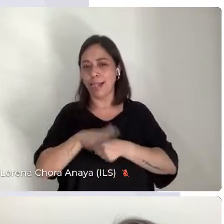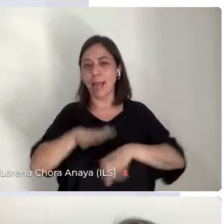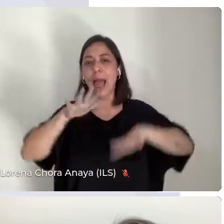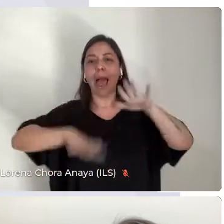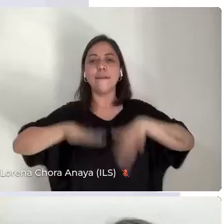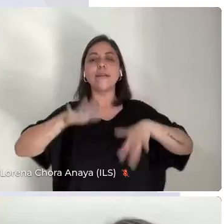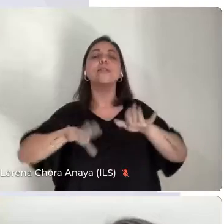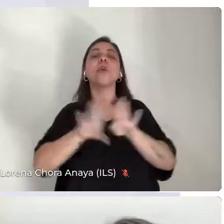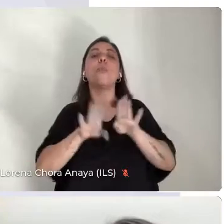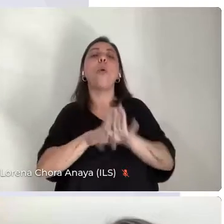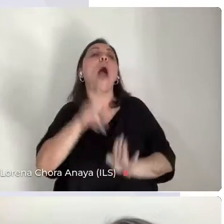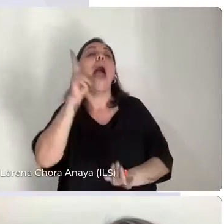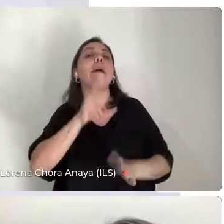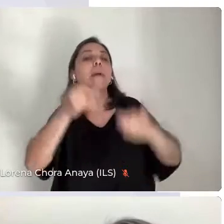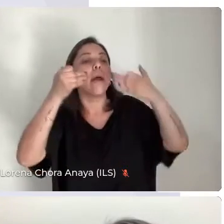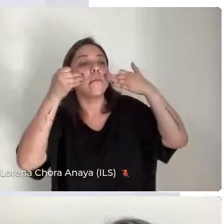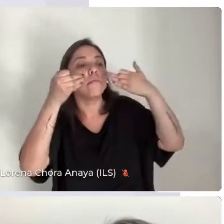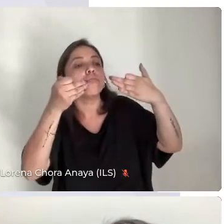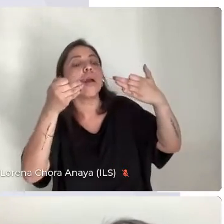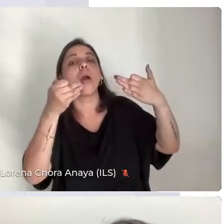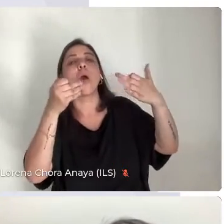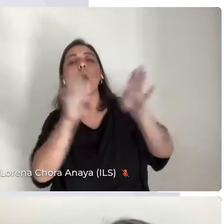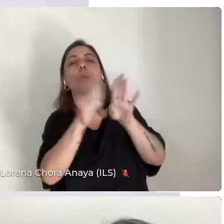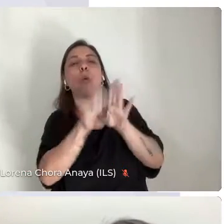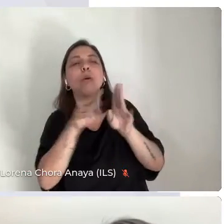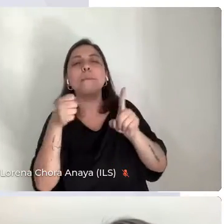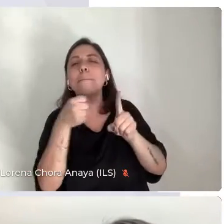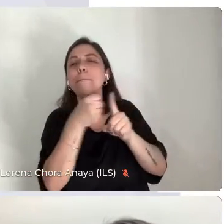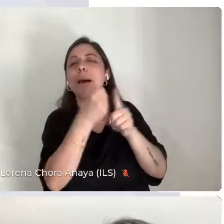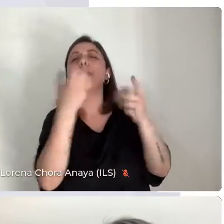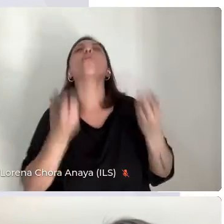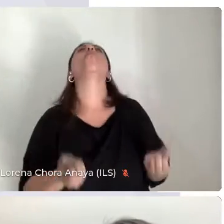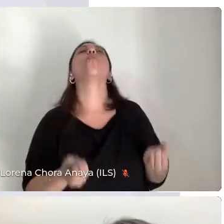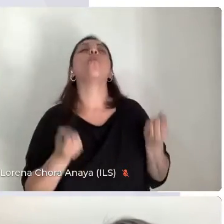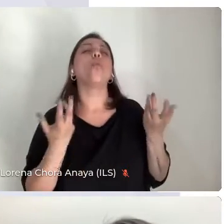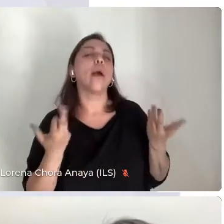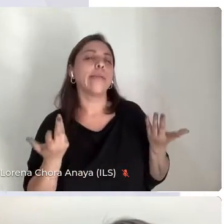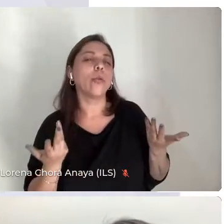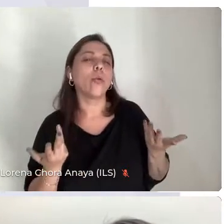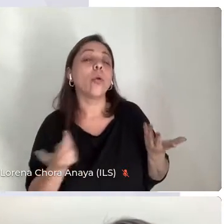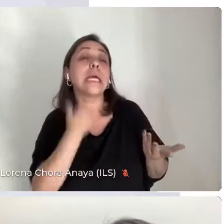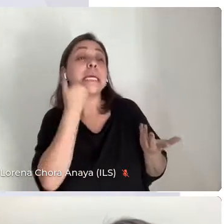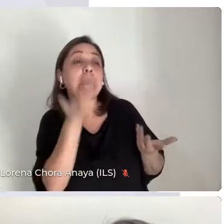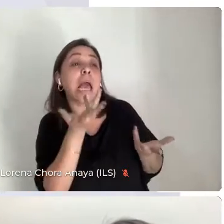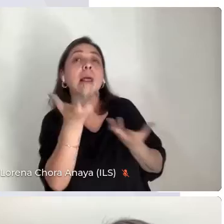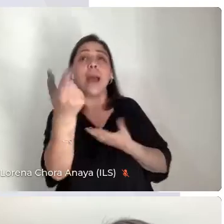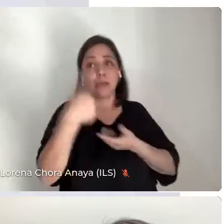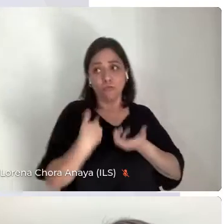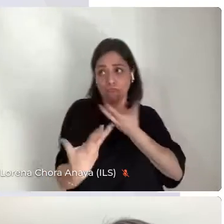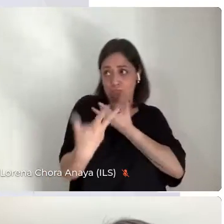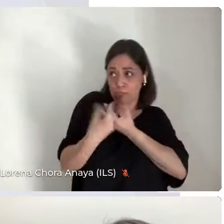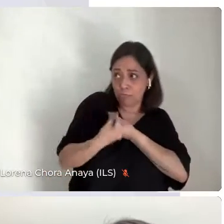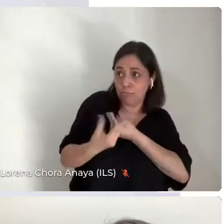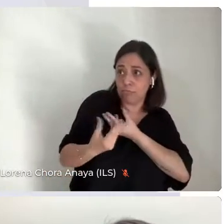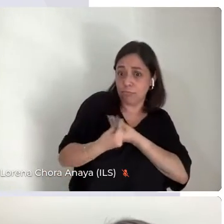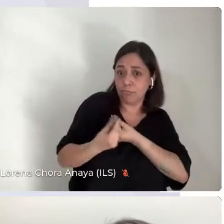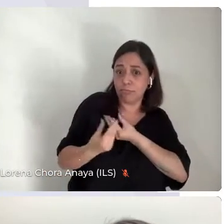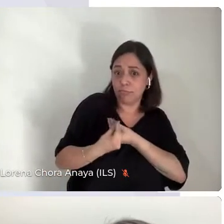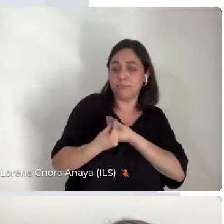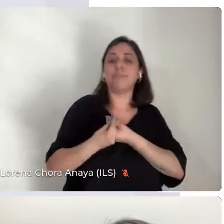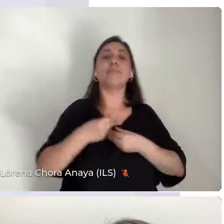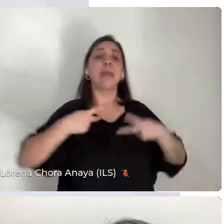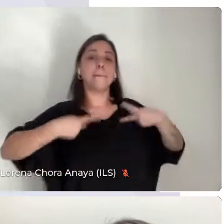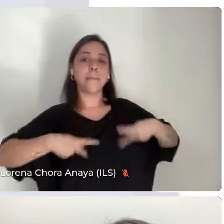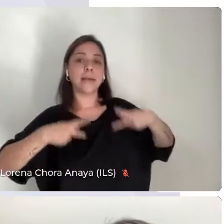pasa, que la gente te pide, todo el mundo quiere que trabajes con ellos. Entonces nos llegaban las personas que están en pobreza, pero también